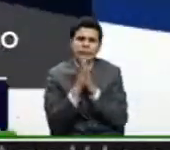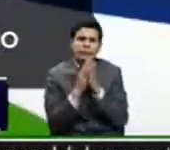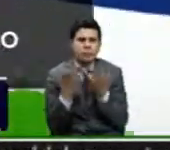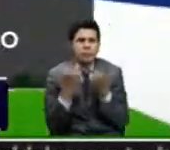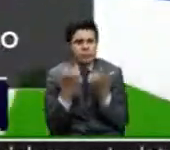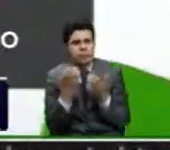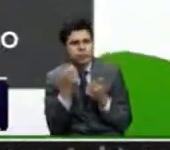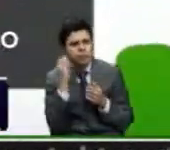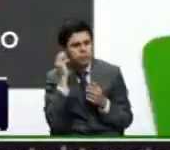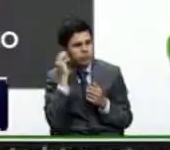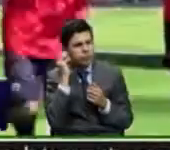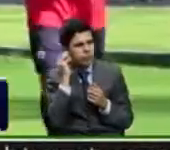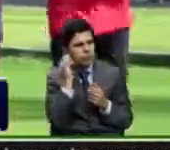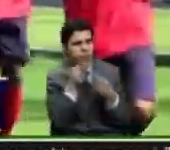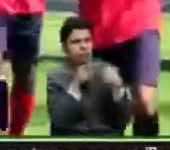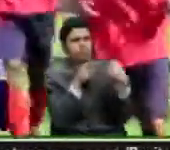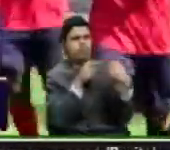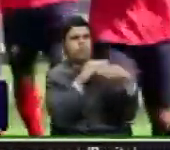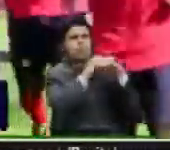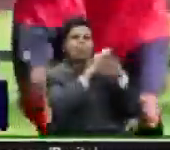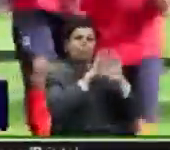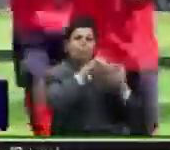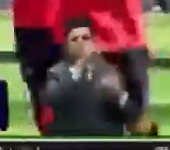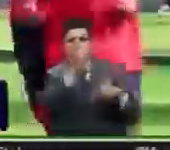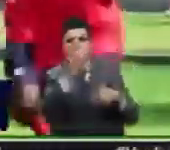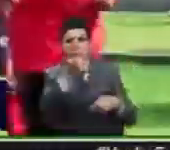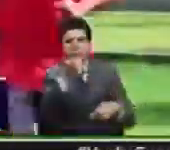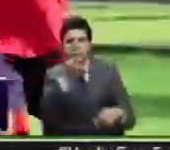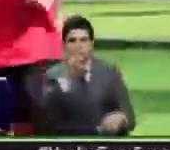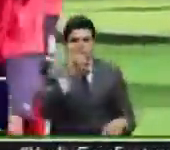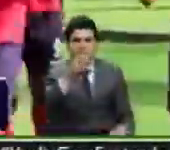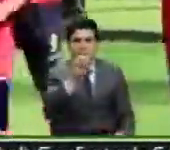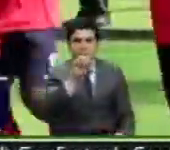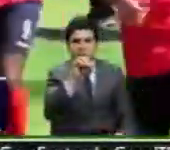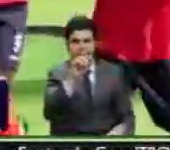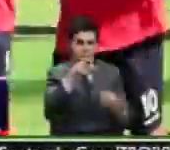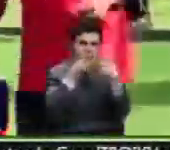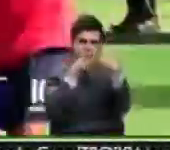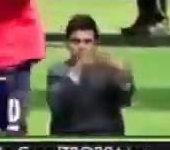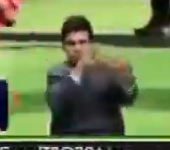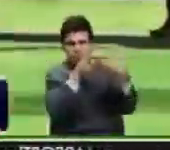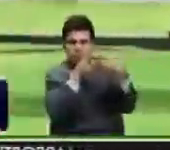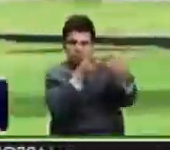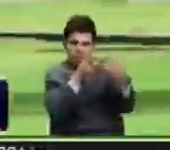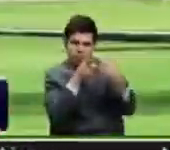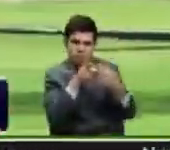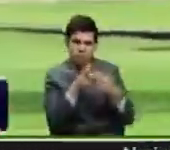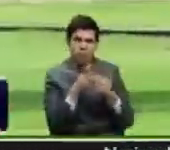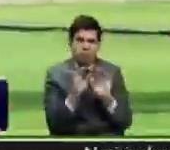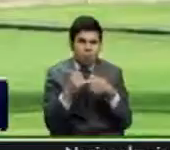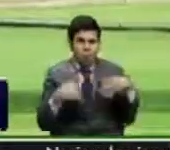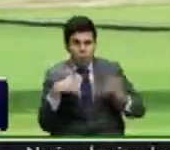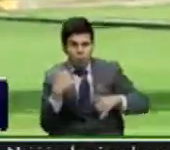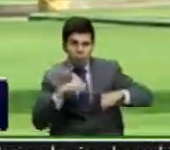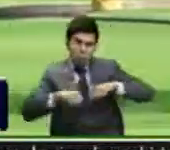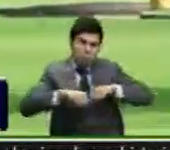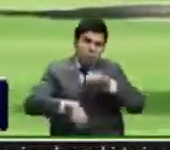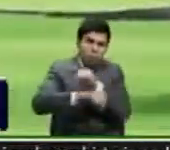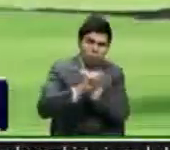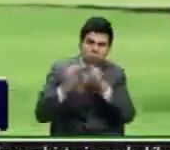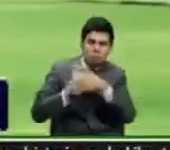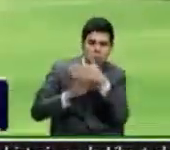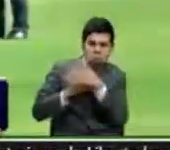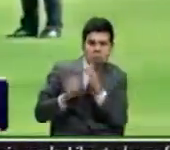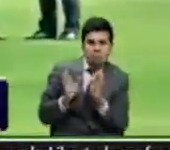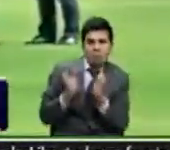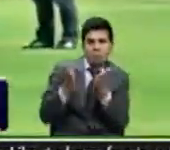haciendo y ahorita afrontar el partido que viene con Envigado para ganarlo. El equipo nortesantandereano ha mejorado en su rendimiento futbolístico, sin embargo no le ha alcanzado